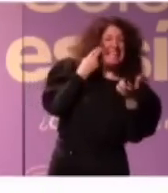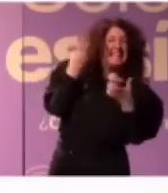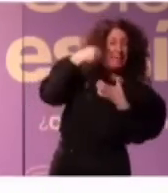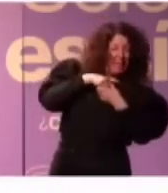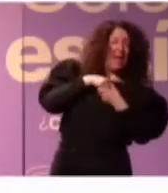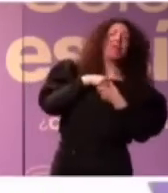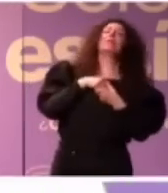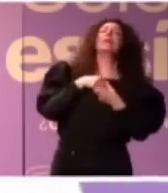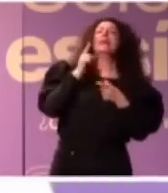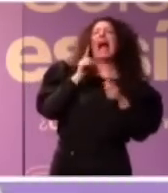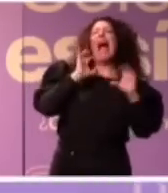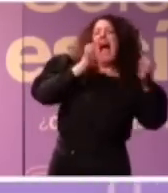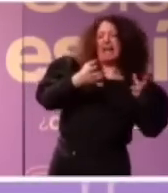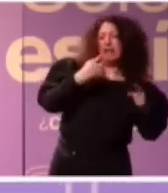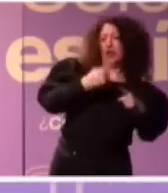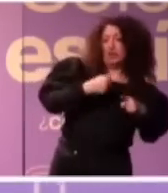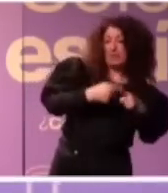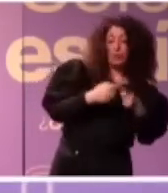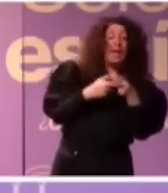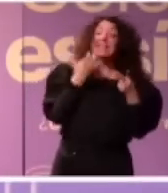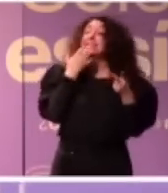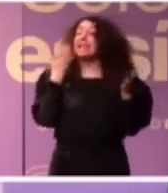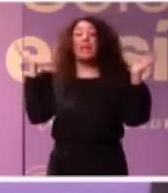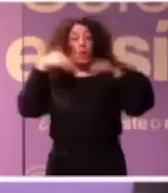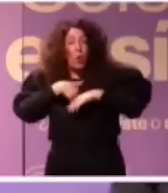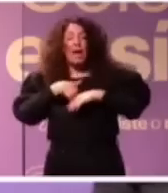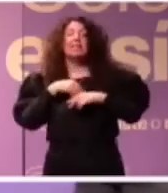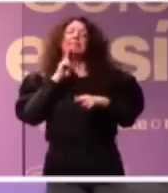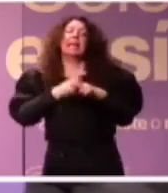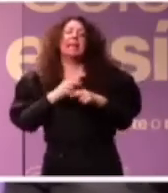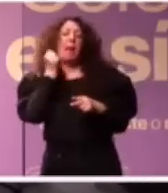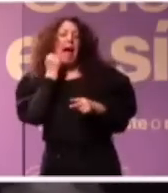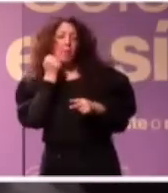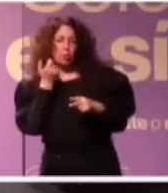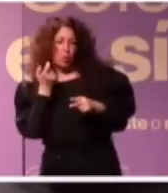otro, si no había violencia o intimidación, que se llamaba abuso.